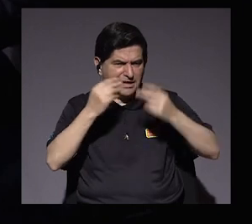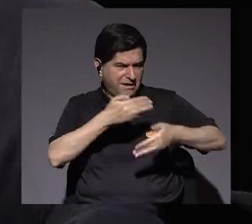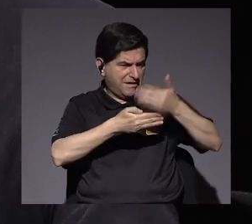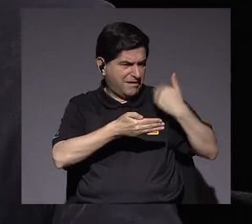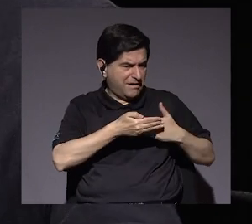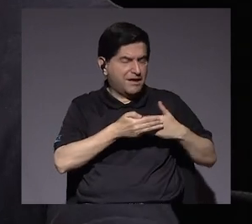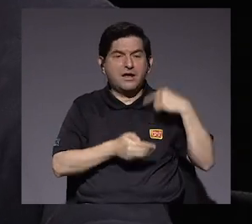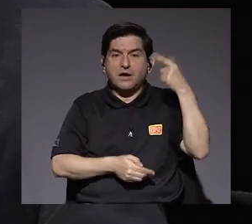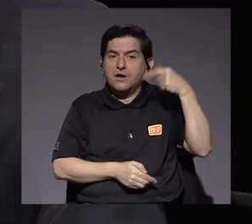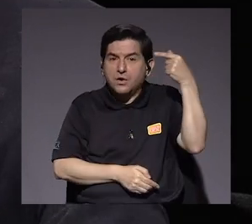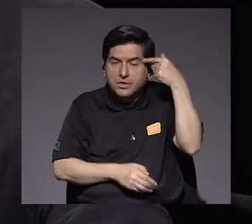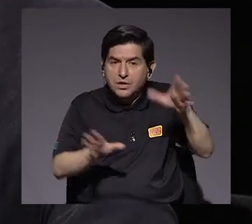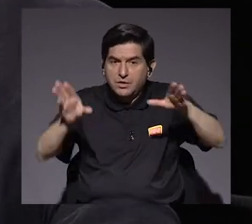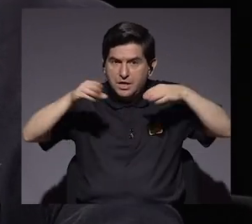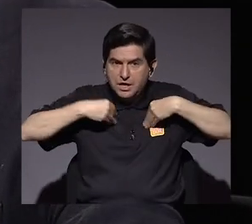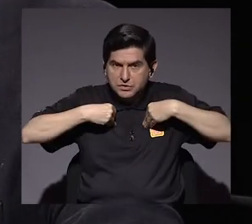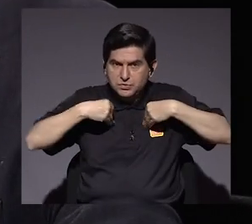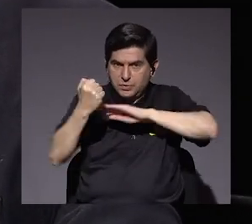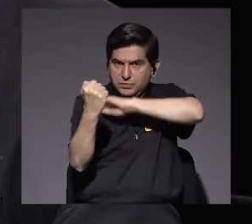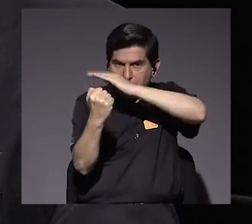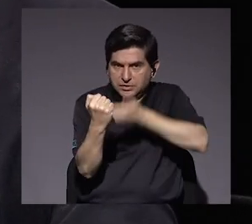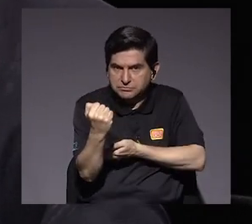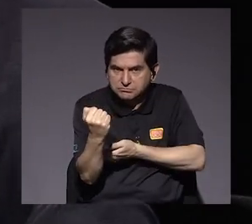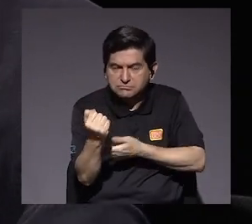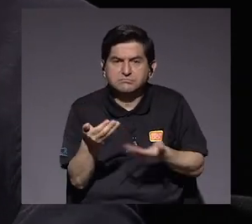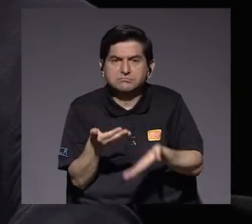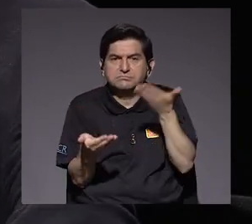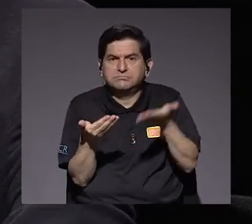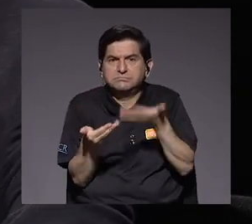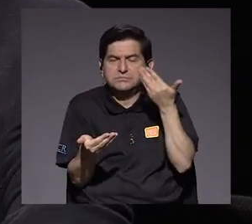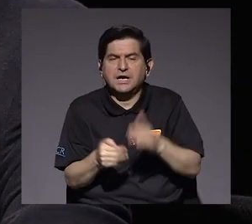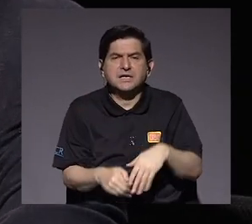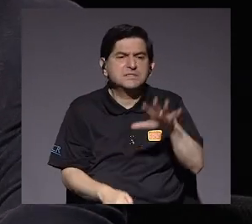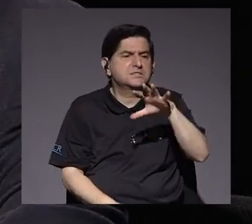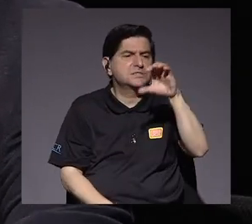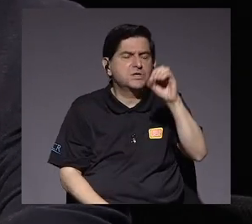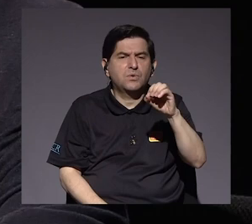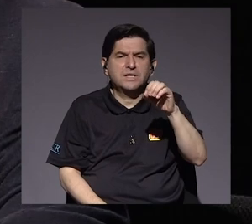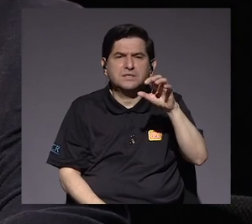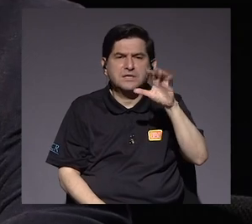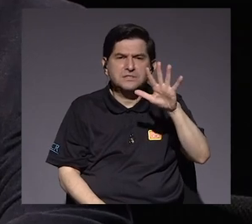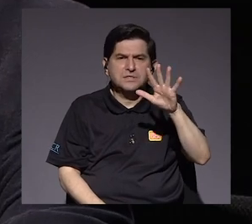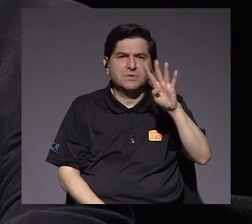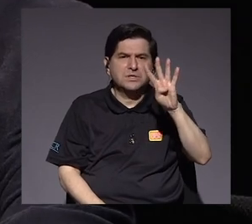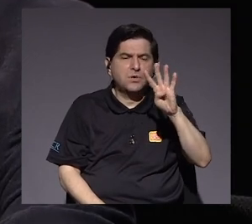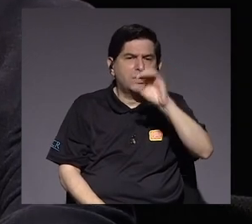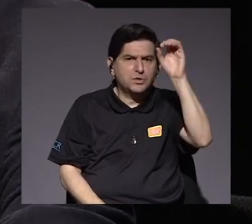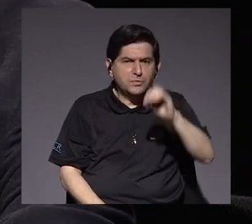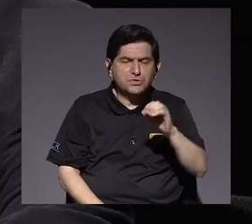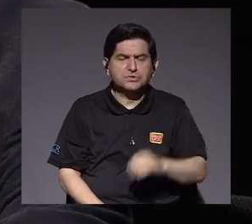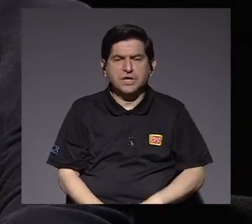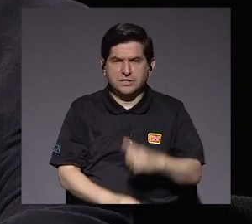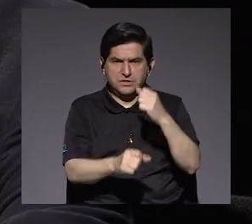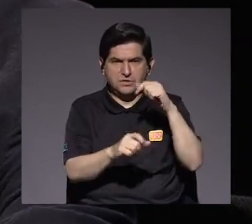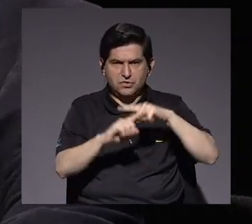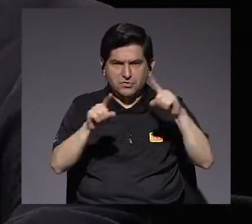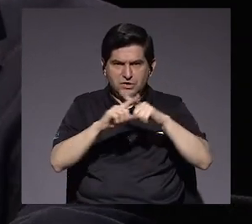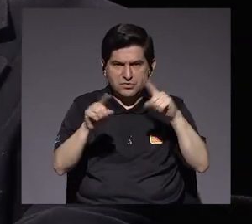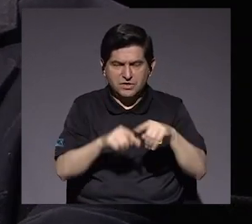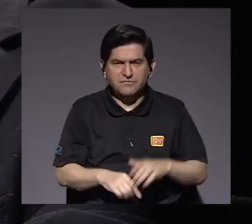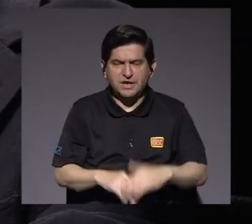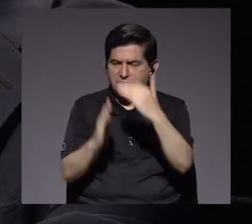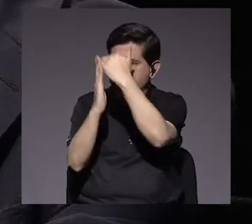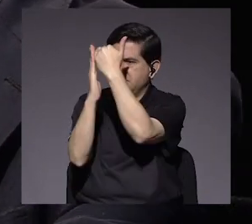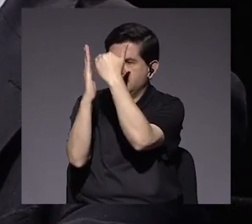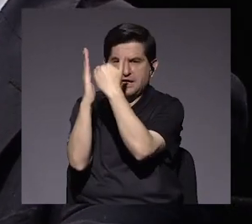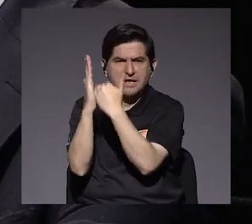retrospectiva, cuando este gobierno asume el poder, prácticamente más del 50, 54%, para ser exactos, de los puestos, si